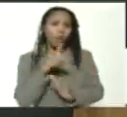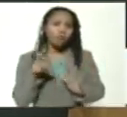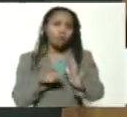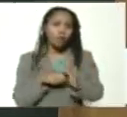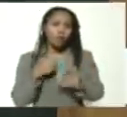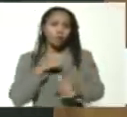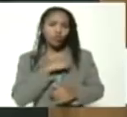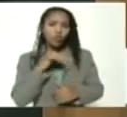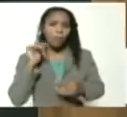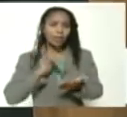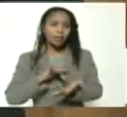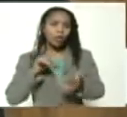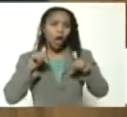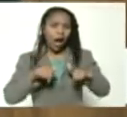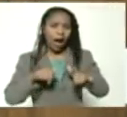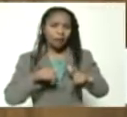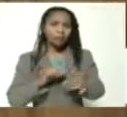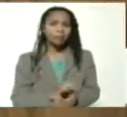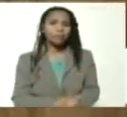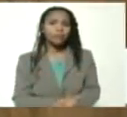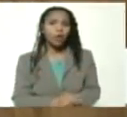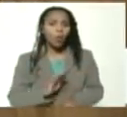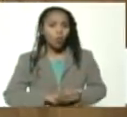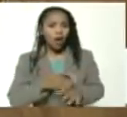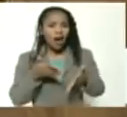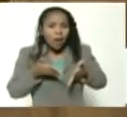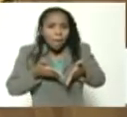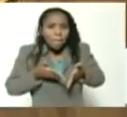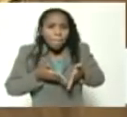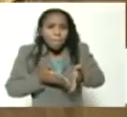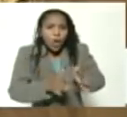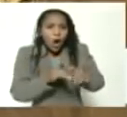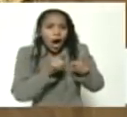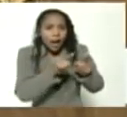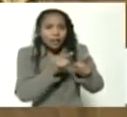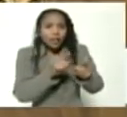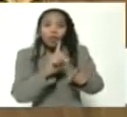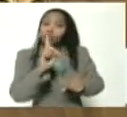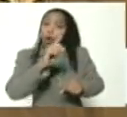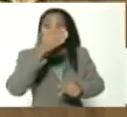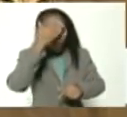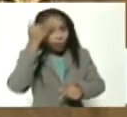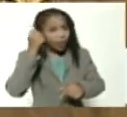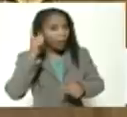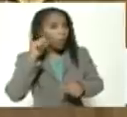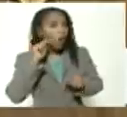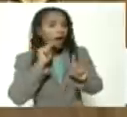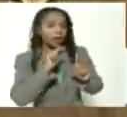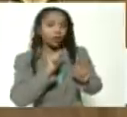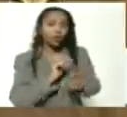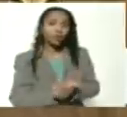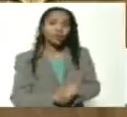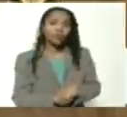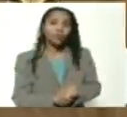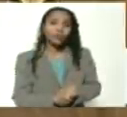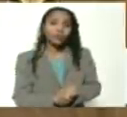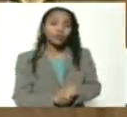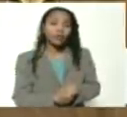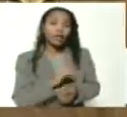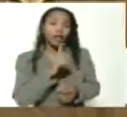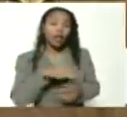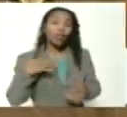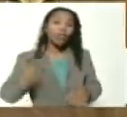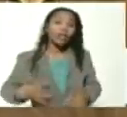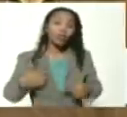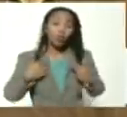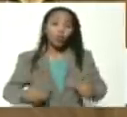acá presentes, porque nacimos de allí. No olvidemos nunca ello. La preeminencia de los derechos humanos